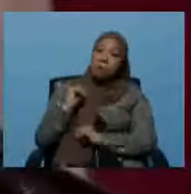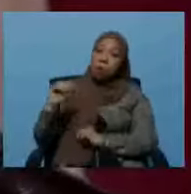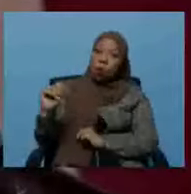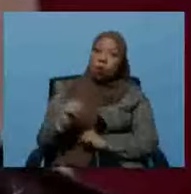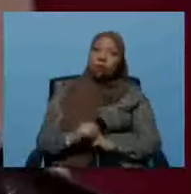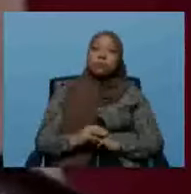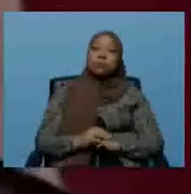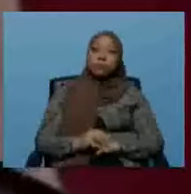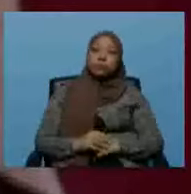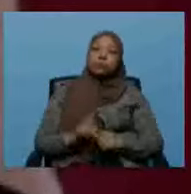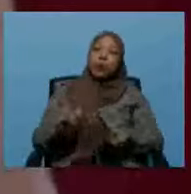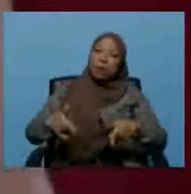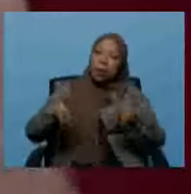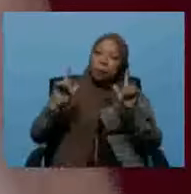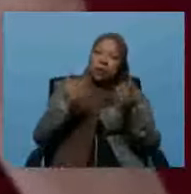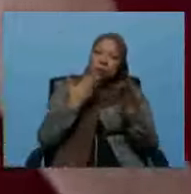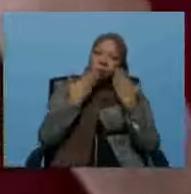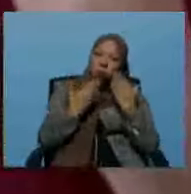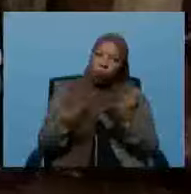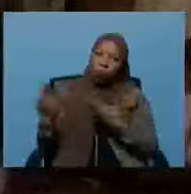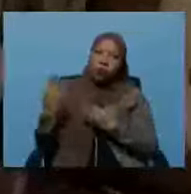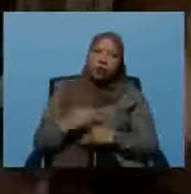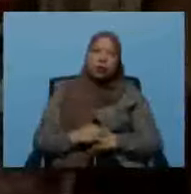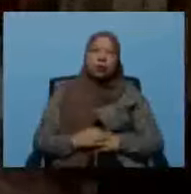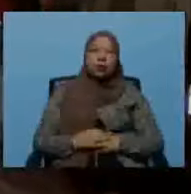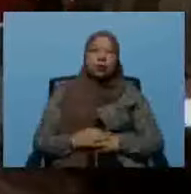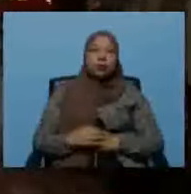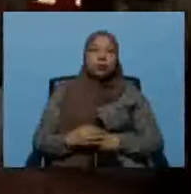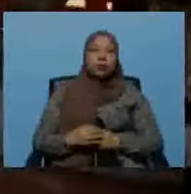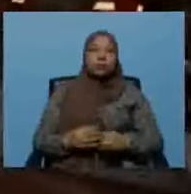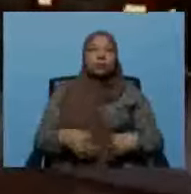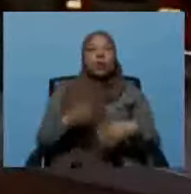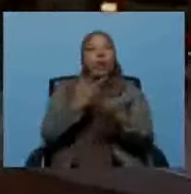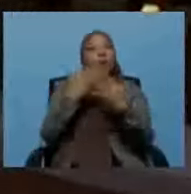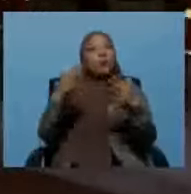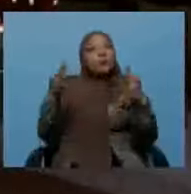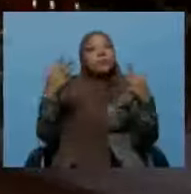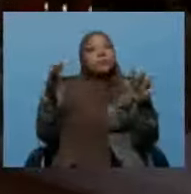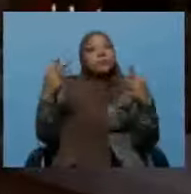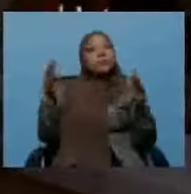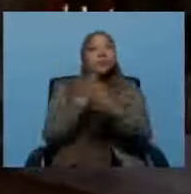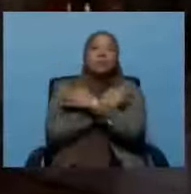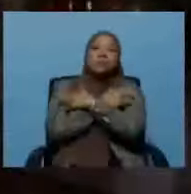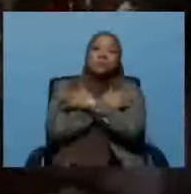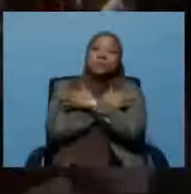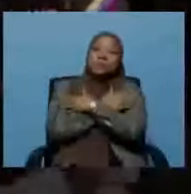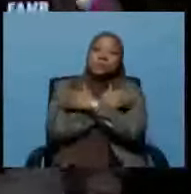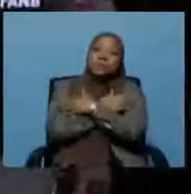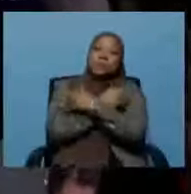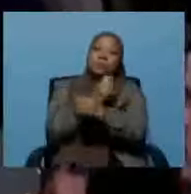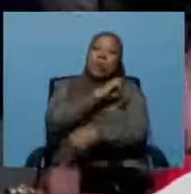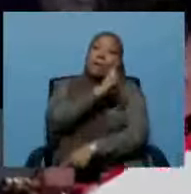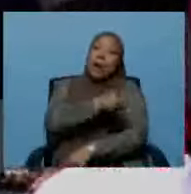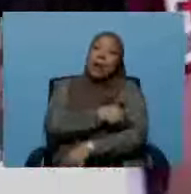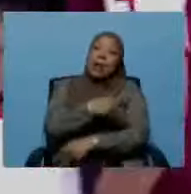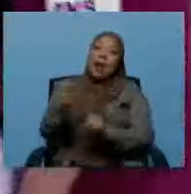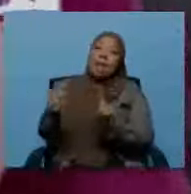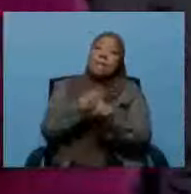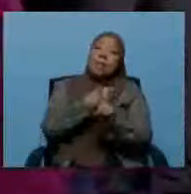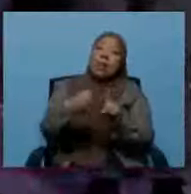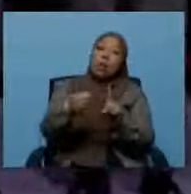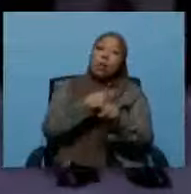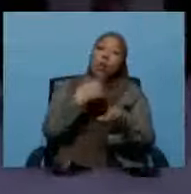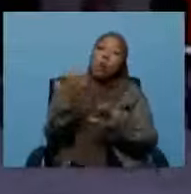retirarme. Autorizado. Y así damos un fuerte aplauso a estos valientes centinelas de la patria, quienes fueron víctimas del